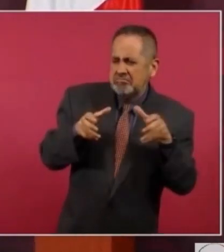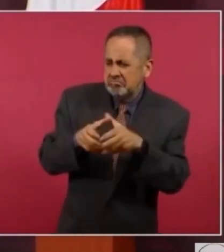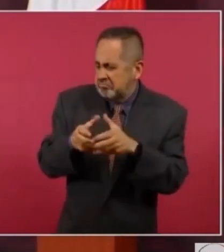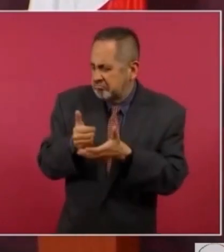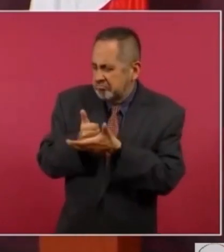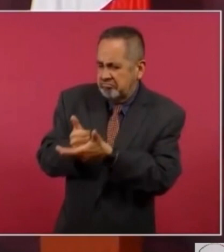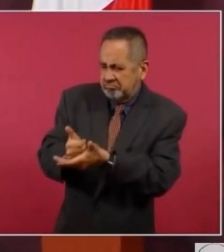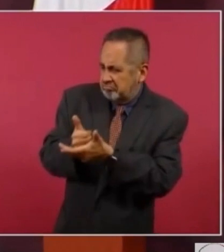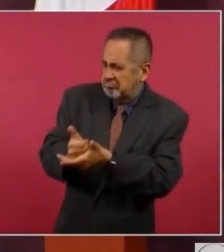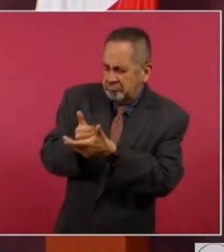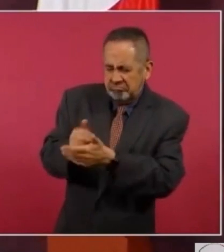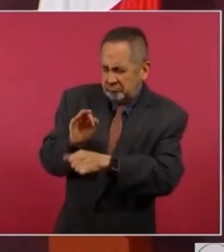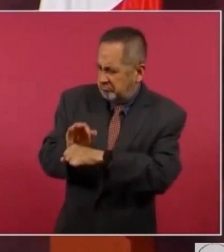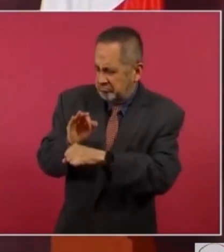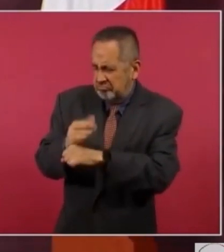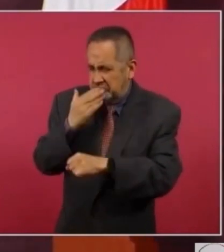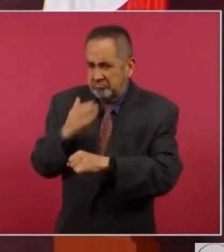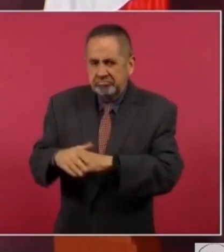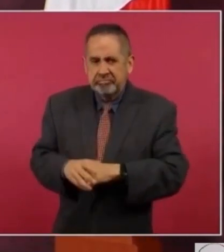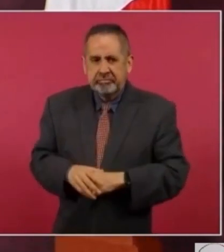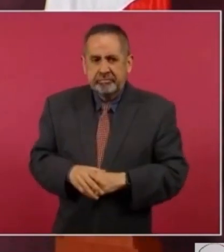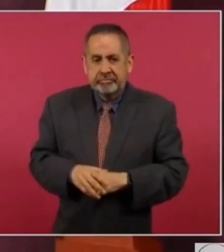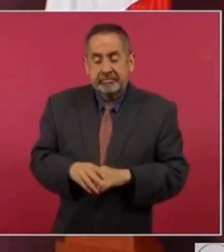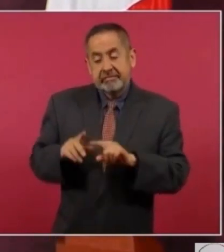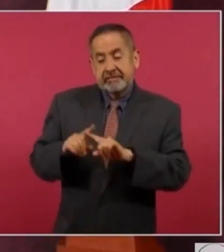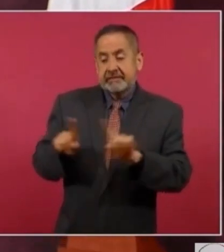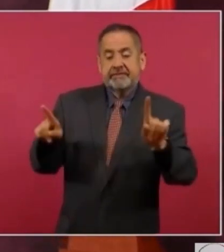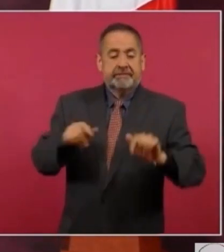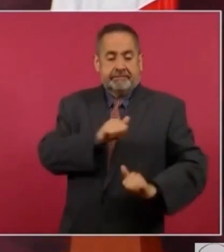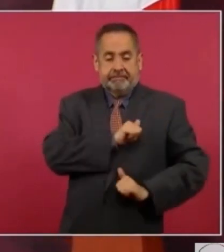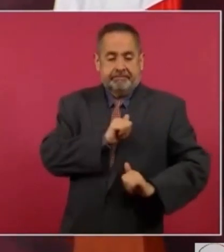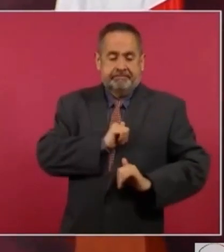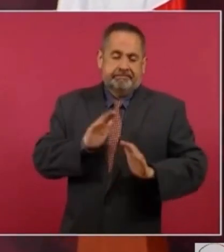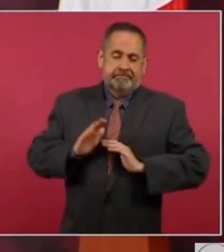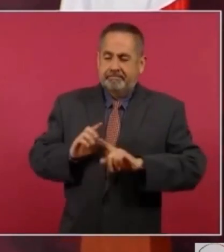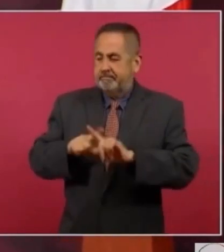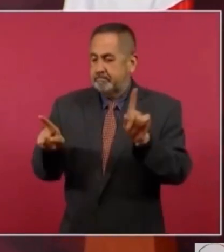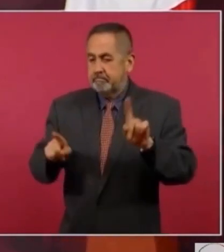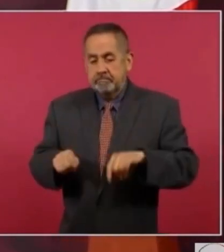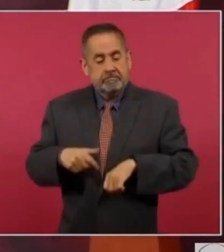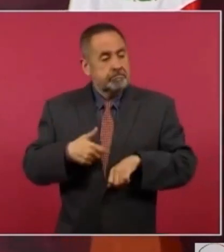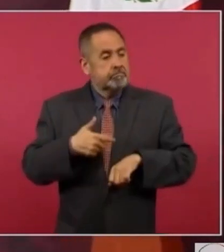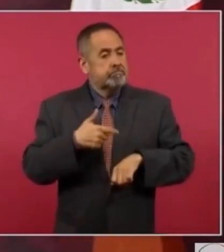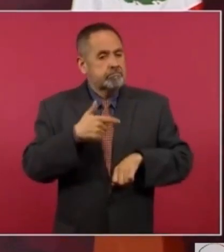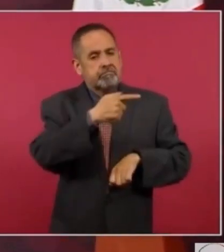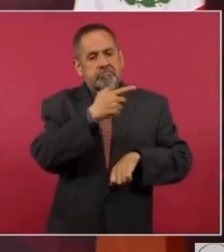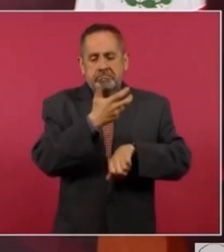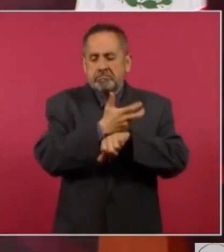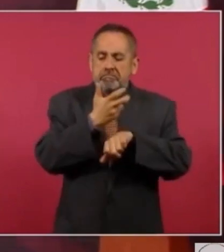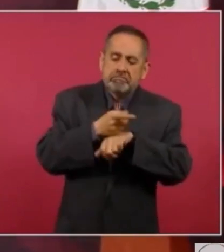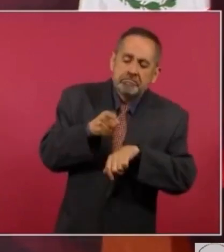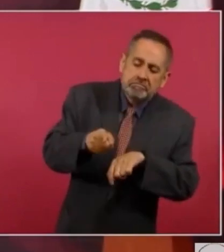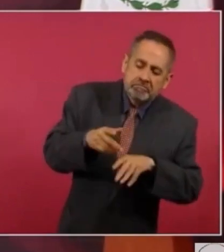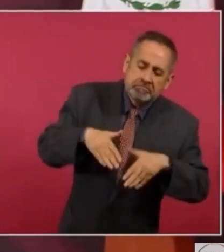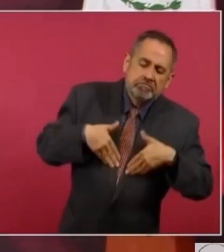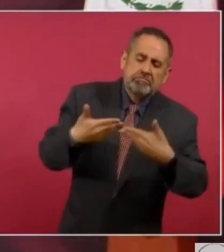y que a diferencia del Ejército, Estados Unidos confiaba